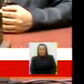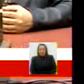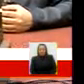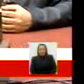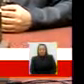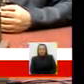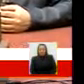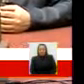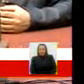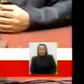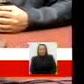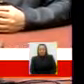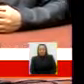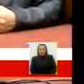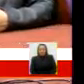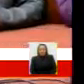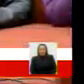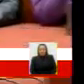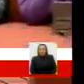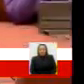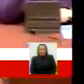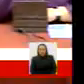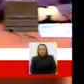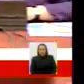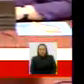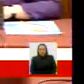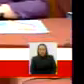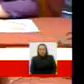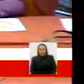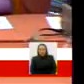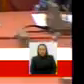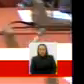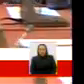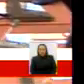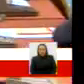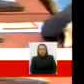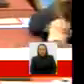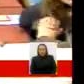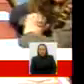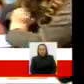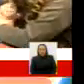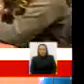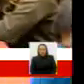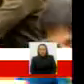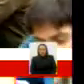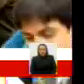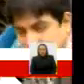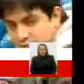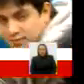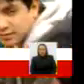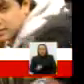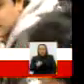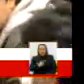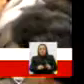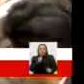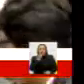¿Listo? ¿Bien? ¿Una repregunta? Sí. Bien. Si bien es cierto, o sea, obviamente él lo vas a volver a votar, pero son